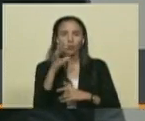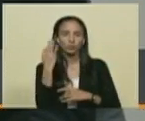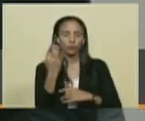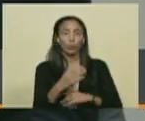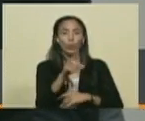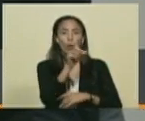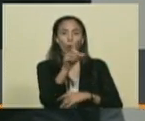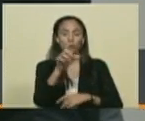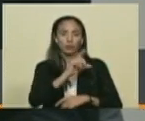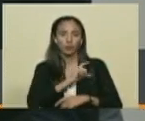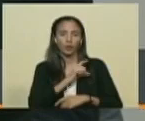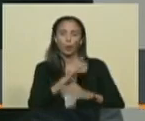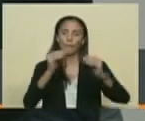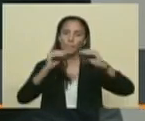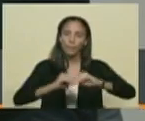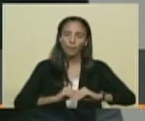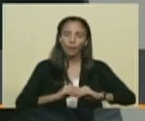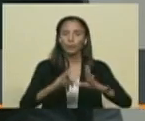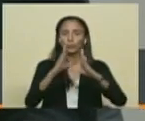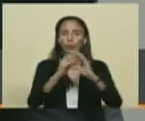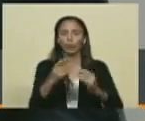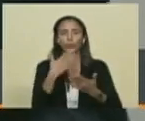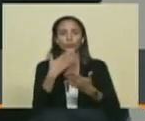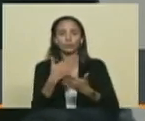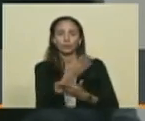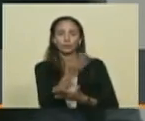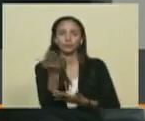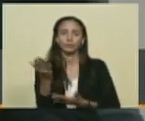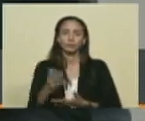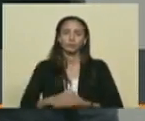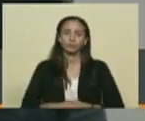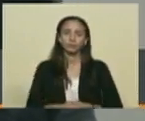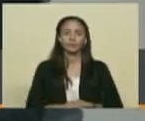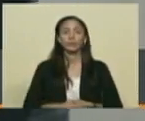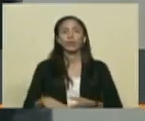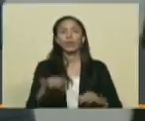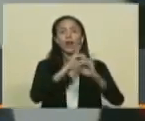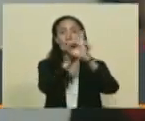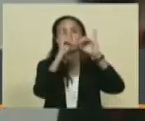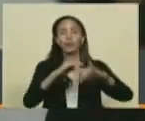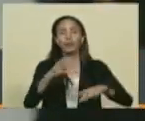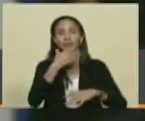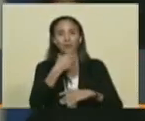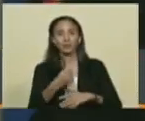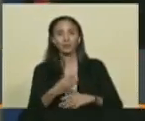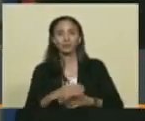11 de enero avanzaremos de manera definitiva. Muchas gracias. Feliz Navidad a todas y a todos.